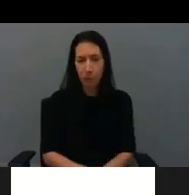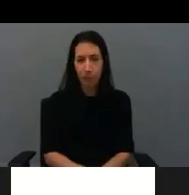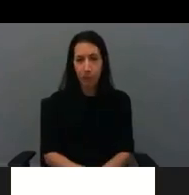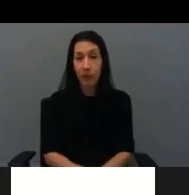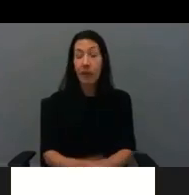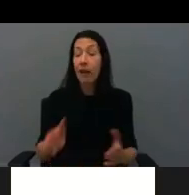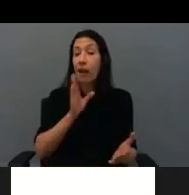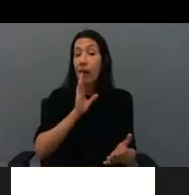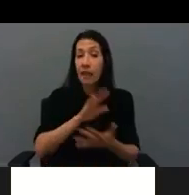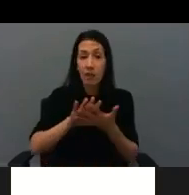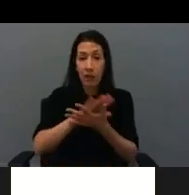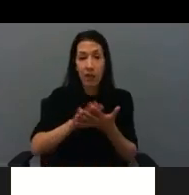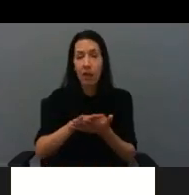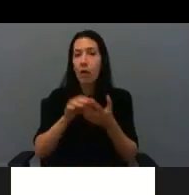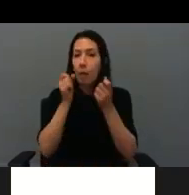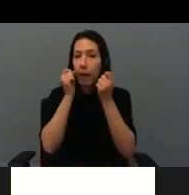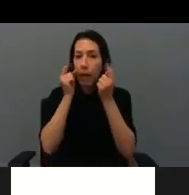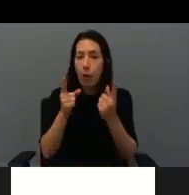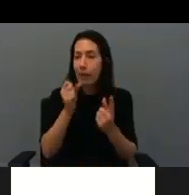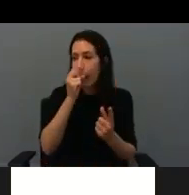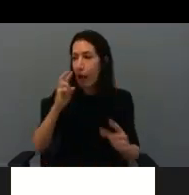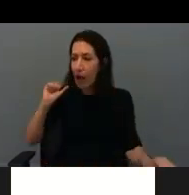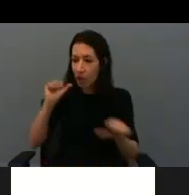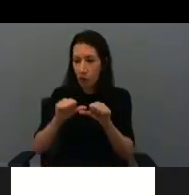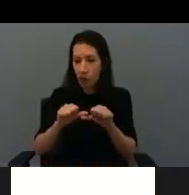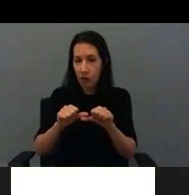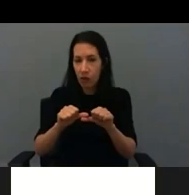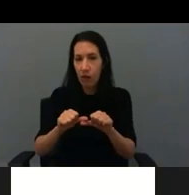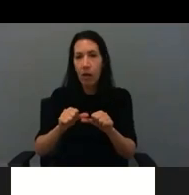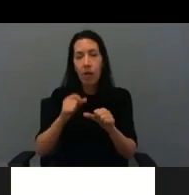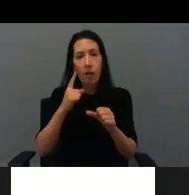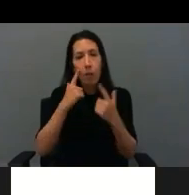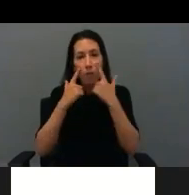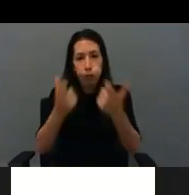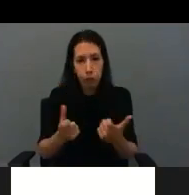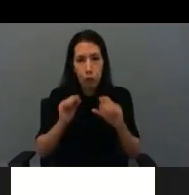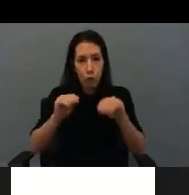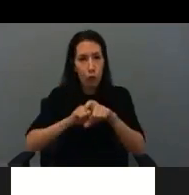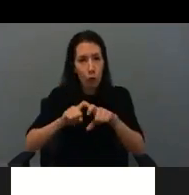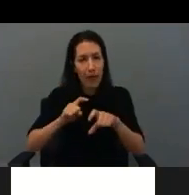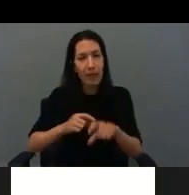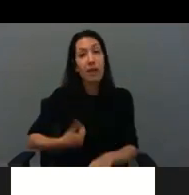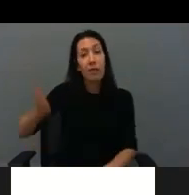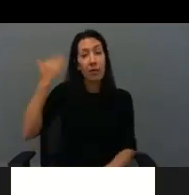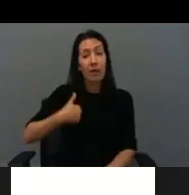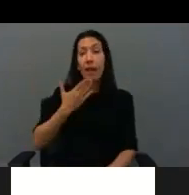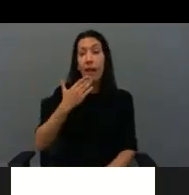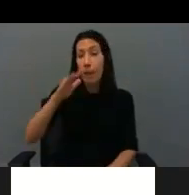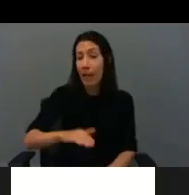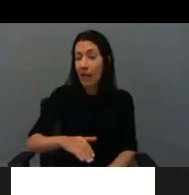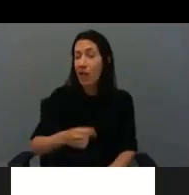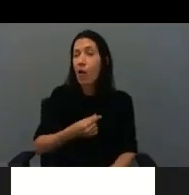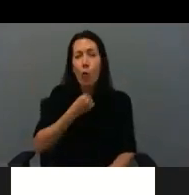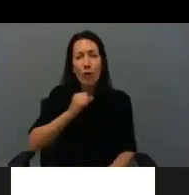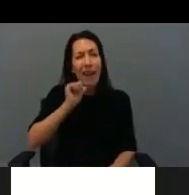No, que hemos observado que estos últimos años demuestra mucho más su carácter. Ella de pequeña era una niña que no gustaba